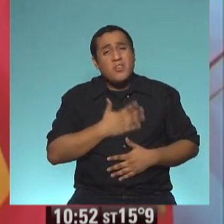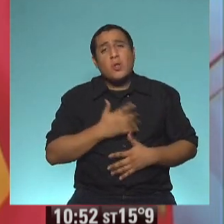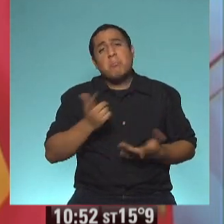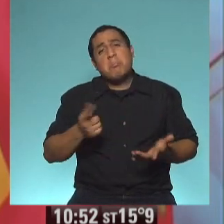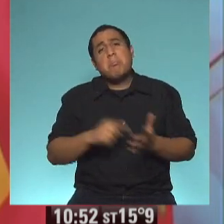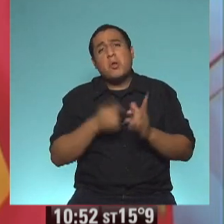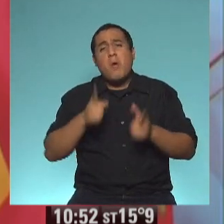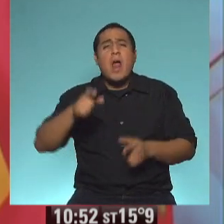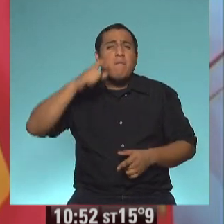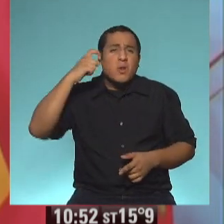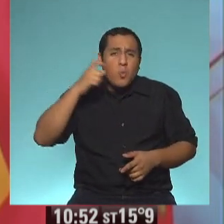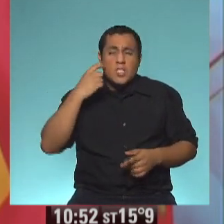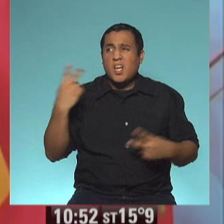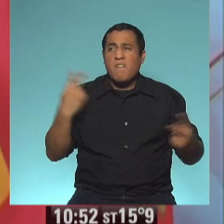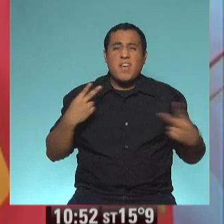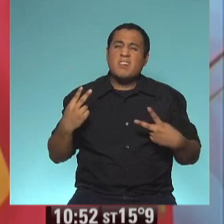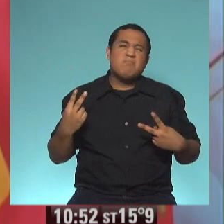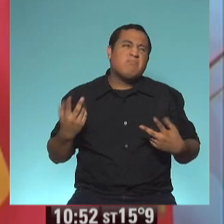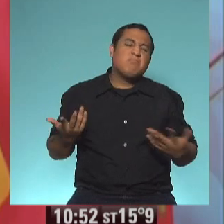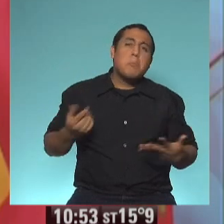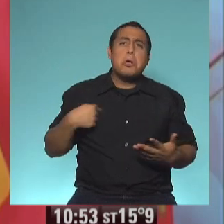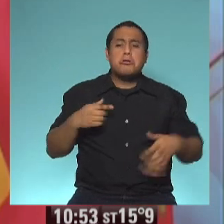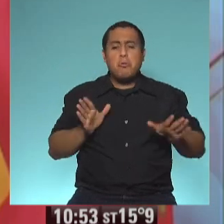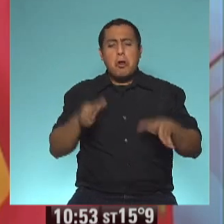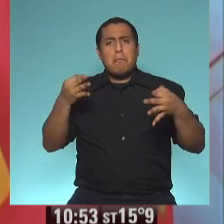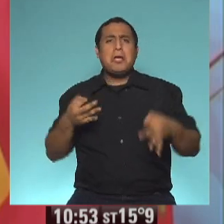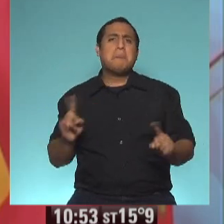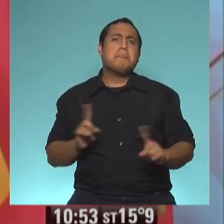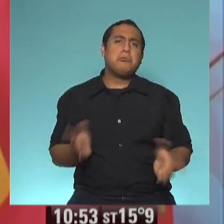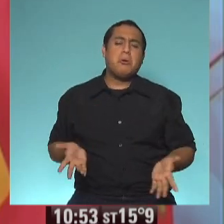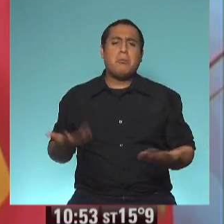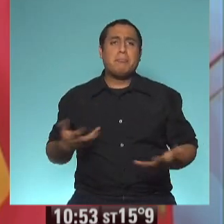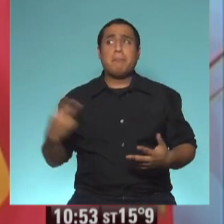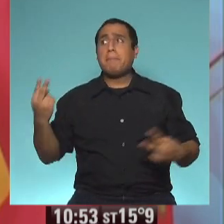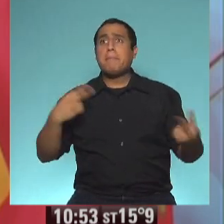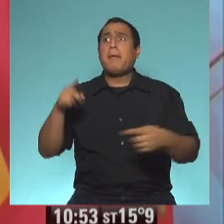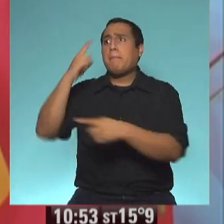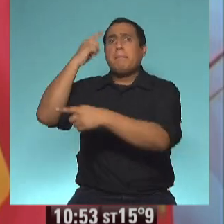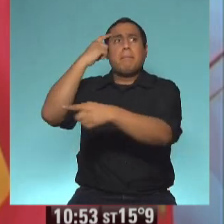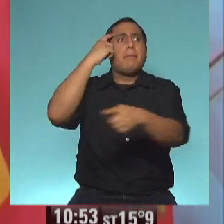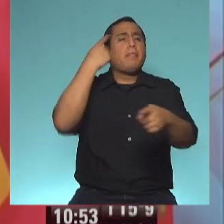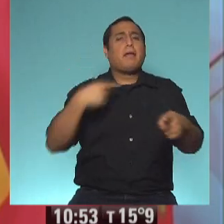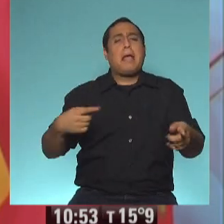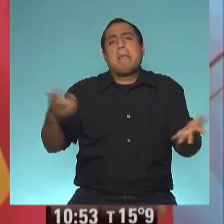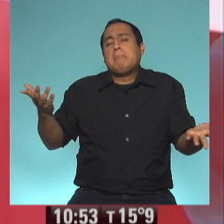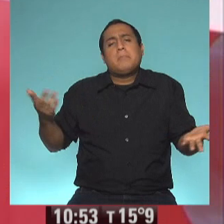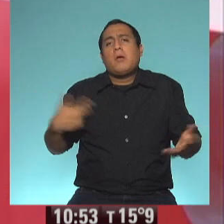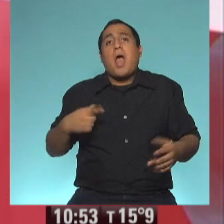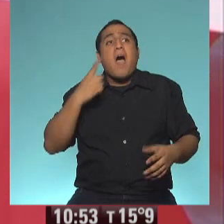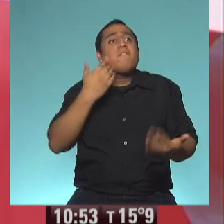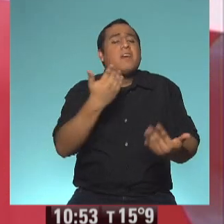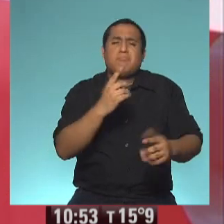vergüenza que me vean porque siento que vuelo mal y no sé lo que piensan los demás pero tampoco quiero enterarme